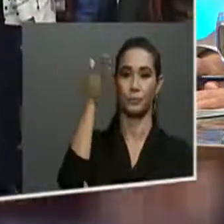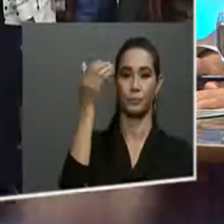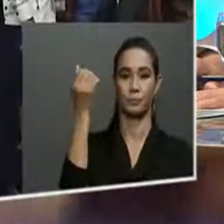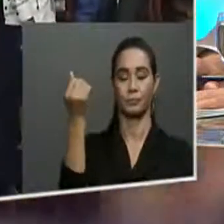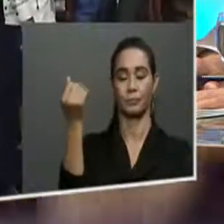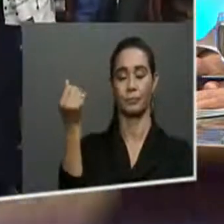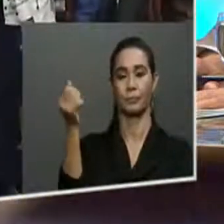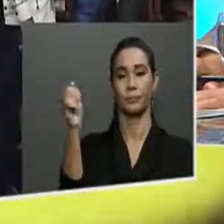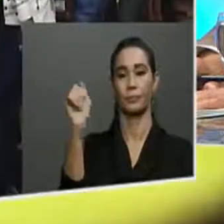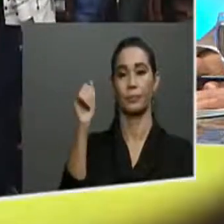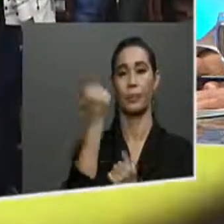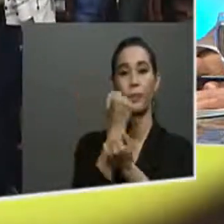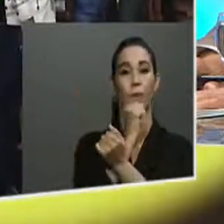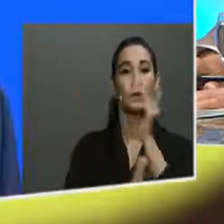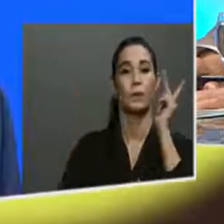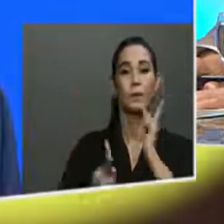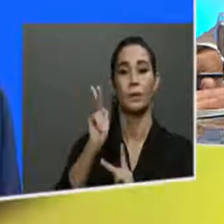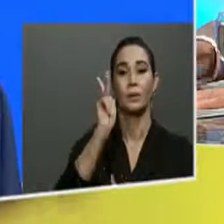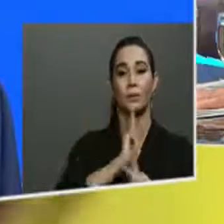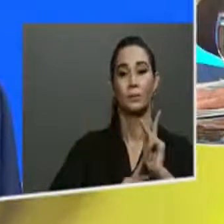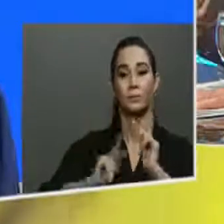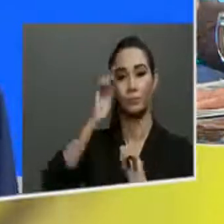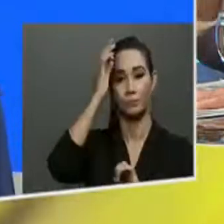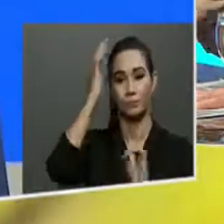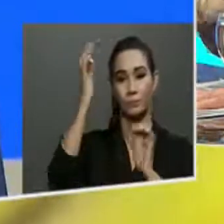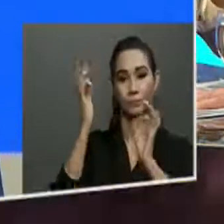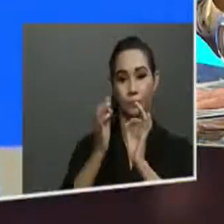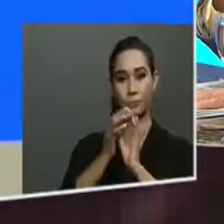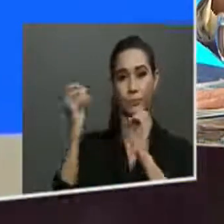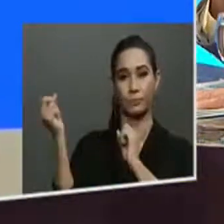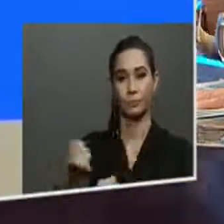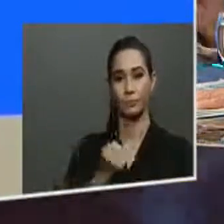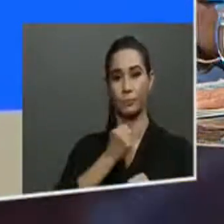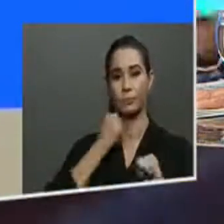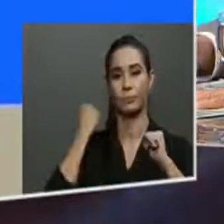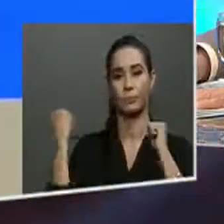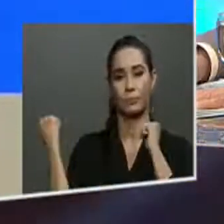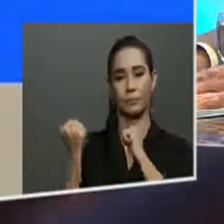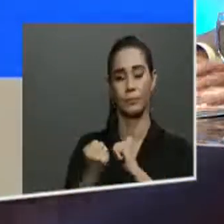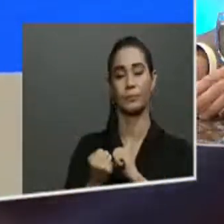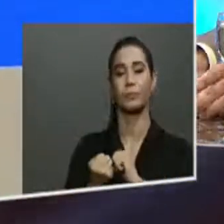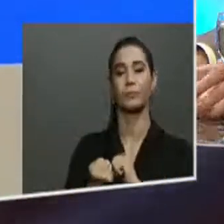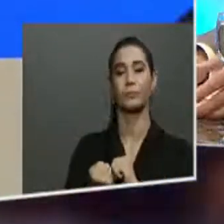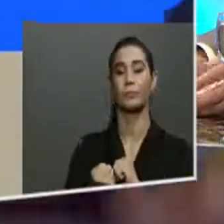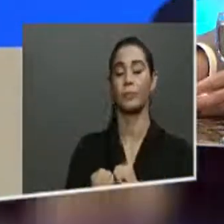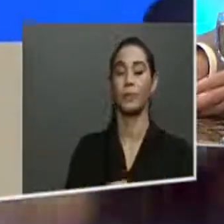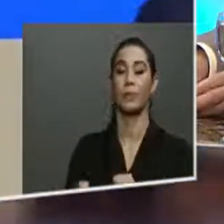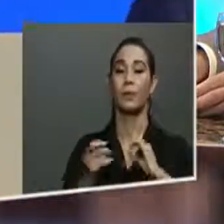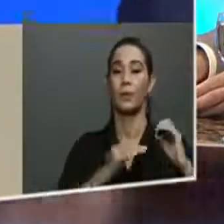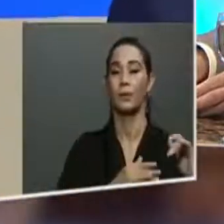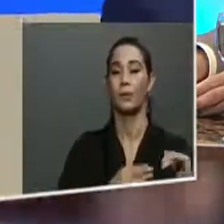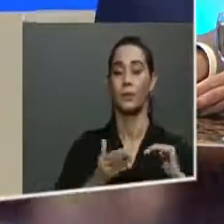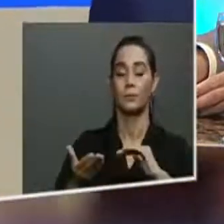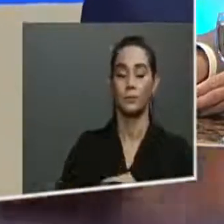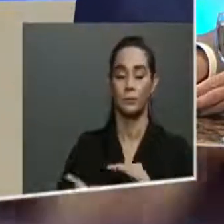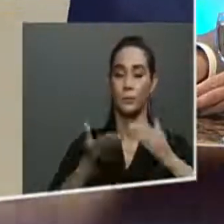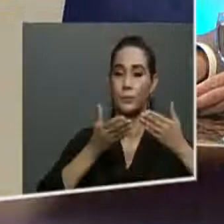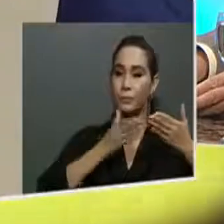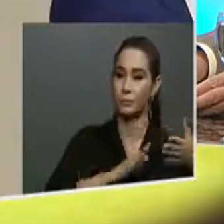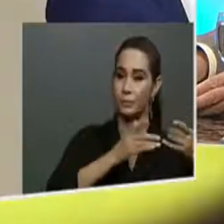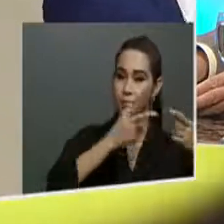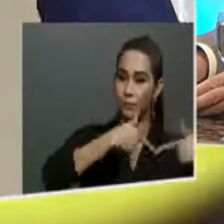le daban para ir a buscar no le cubría el pasaje presidente ha hecho justicia y lo ha